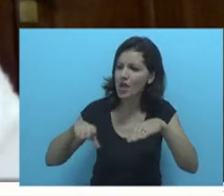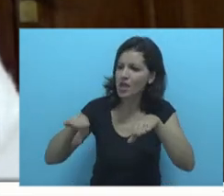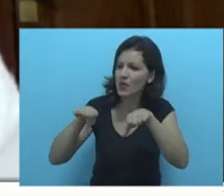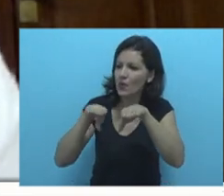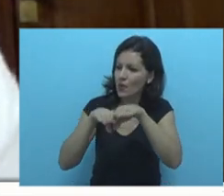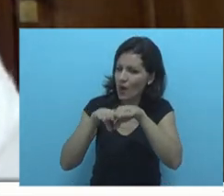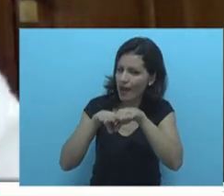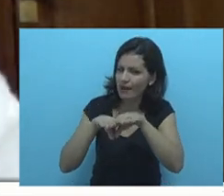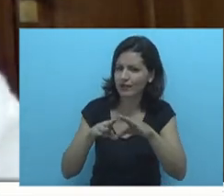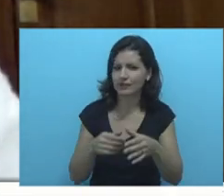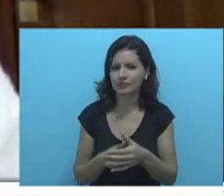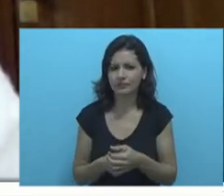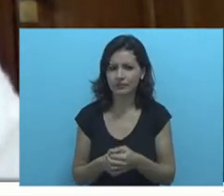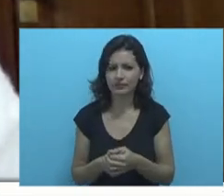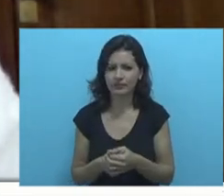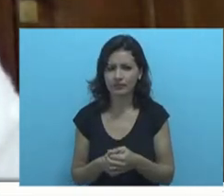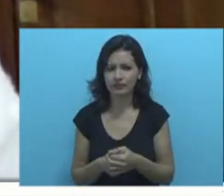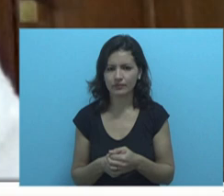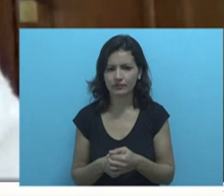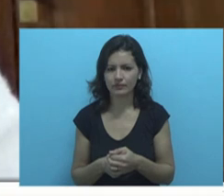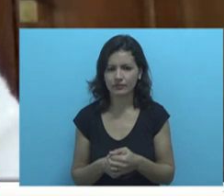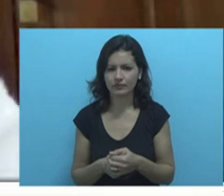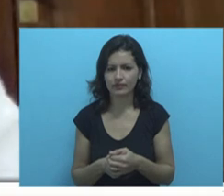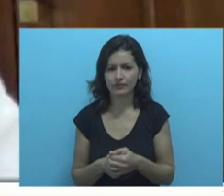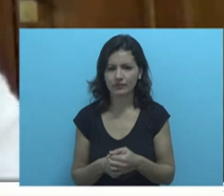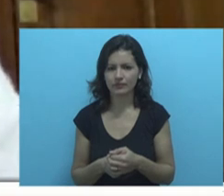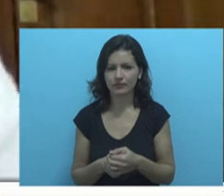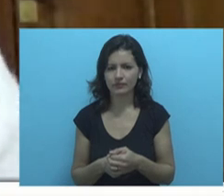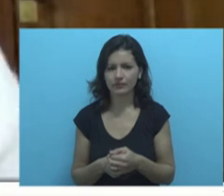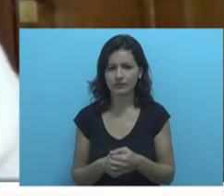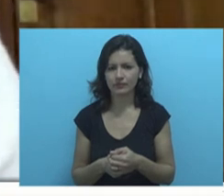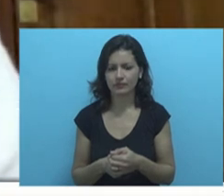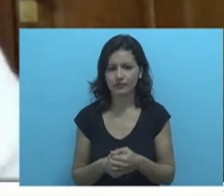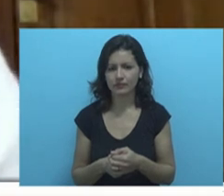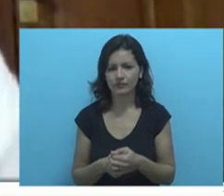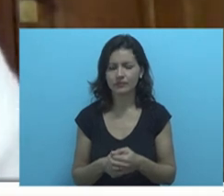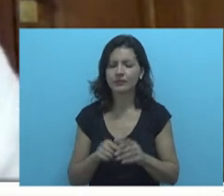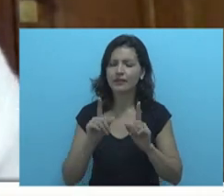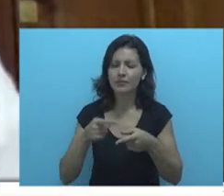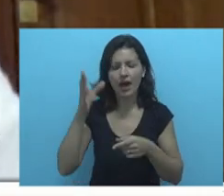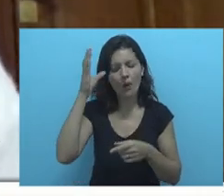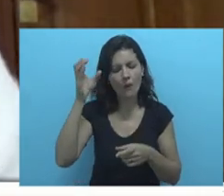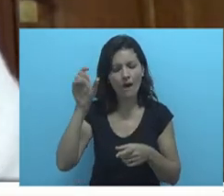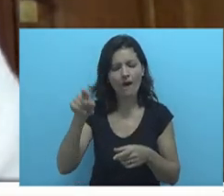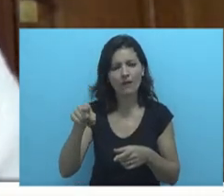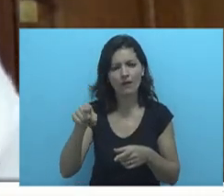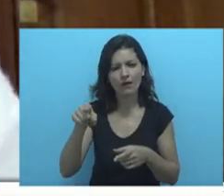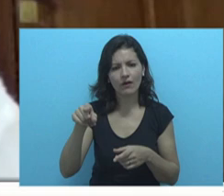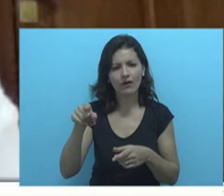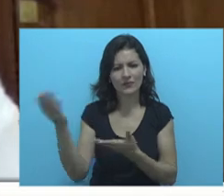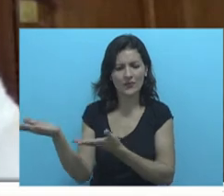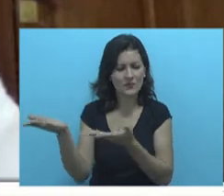de los compañeros legisladores varones de esta legislatura. Quiero recordar al Miguel que nos decía, que nos